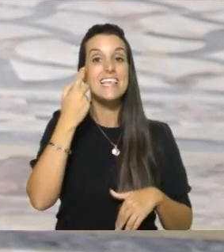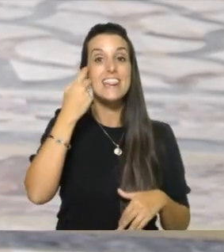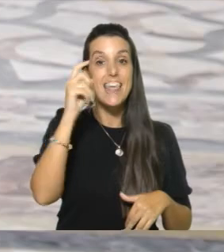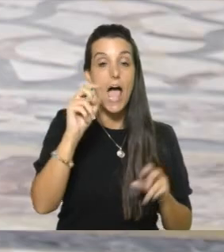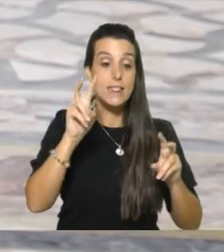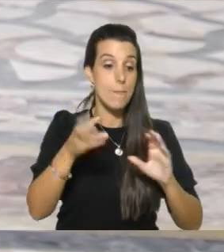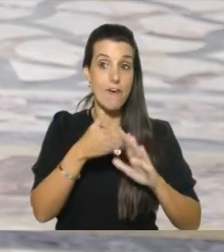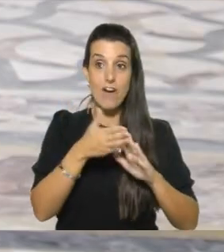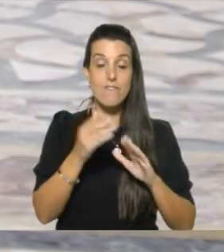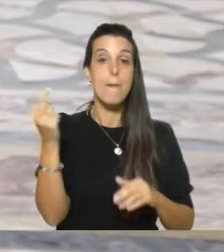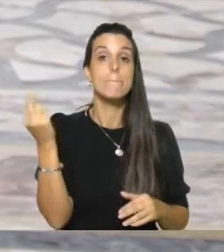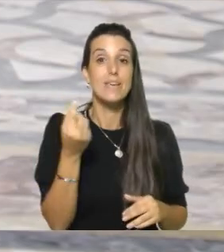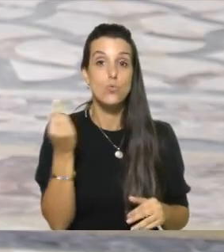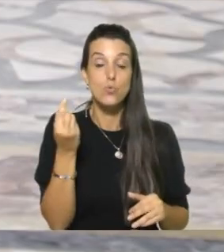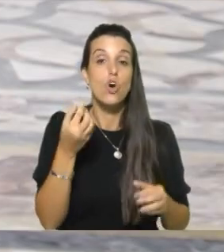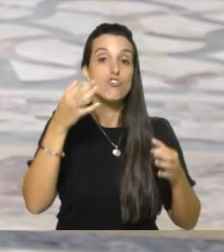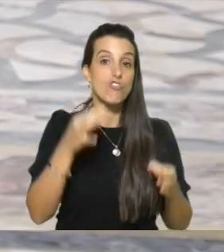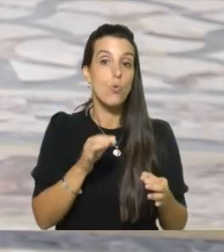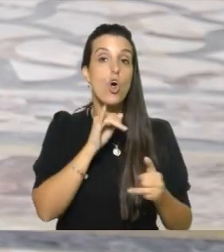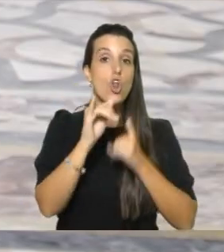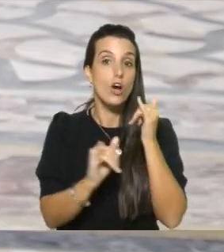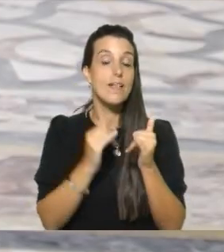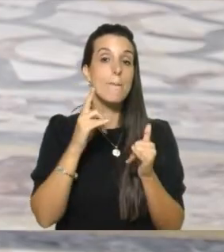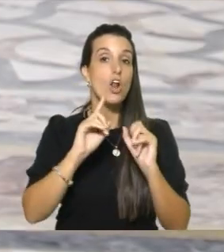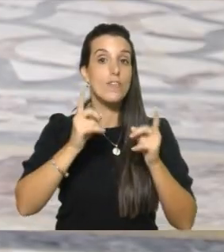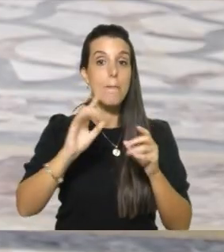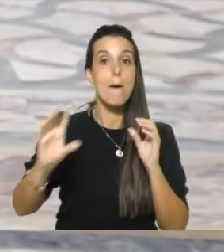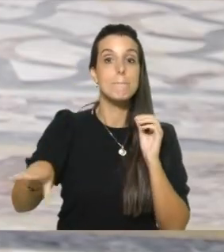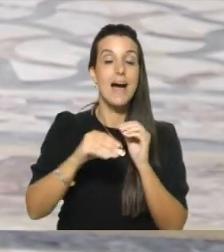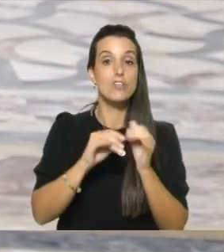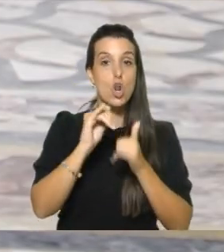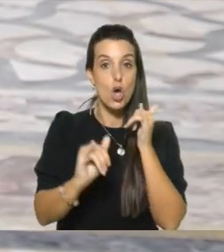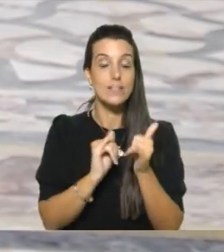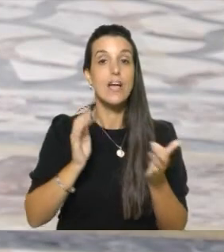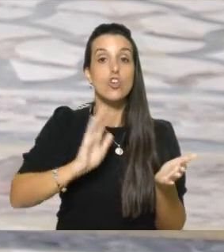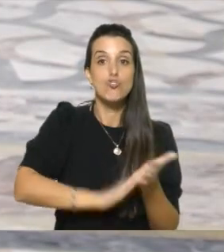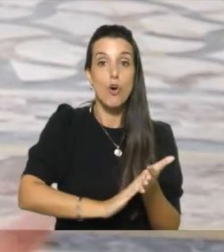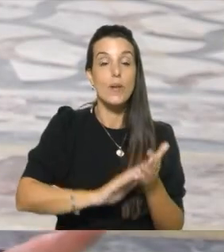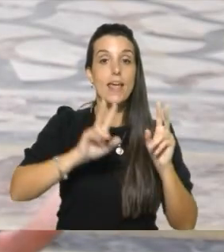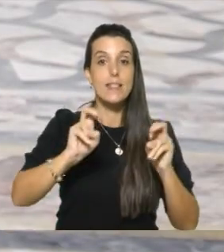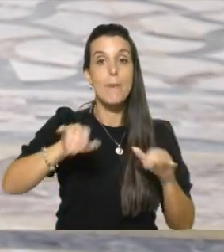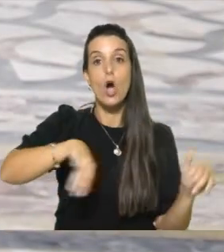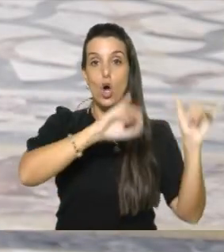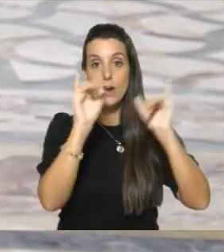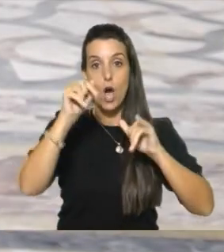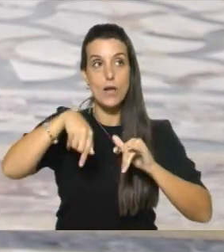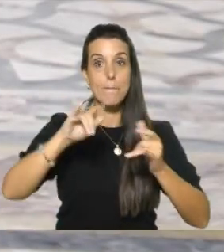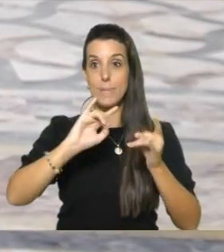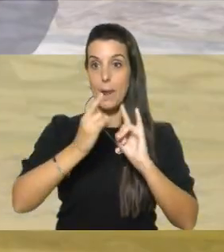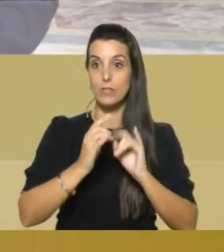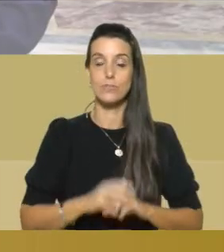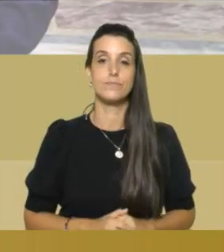en los próximos minutos seguramente haya novedades pero también se suma a esta novedad sobre lo que es la jornada de hoy aquí en el